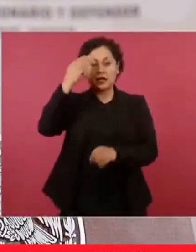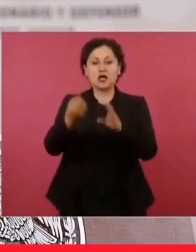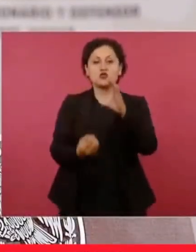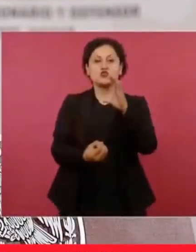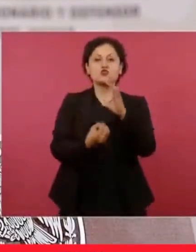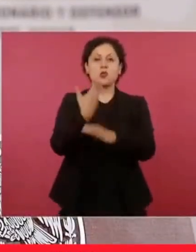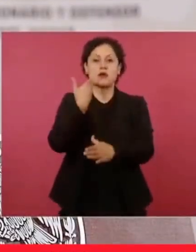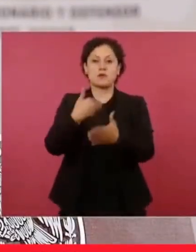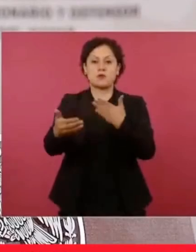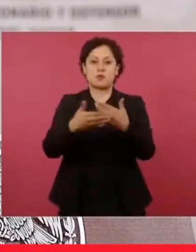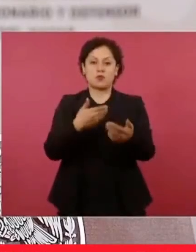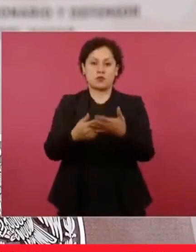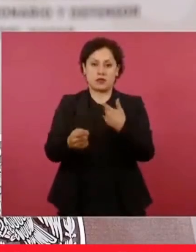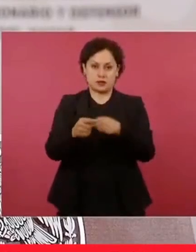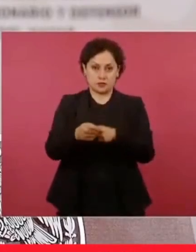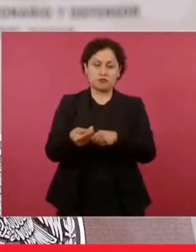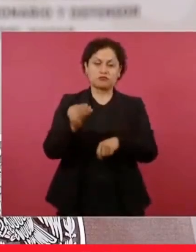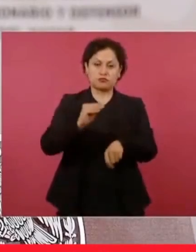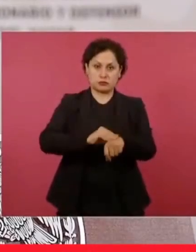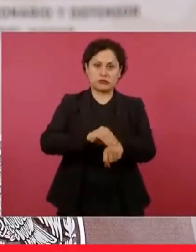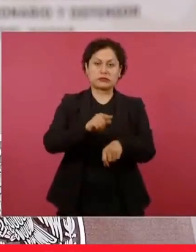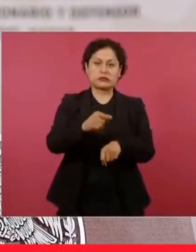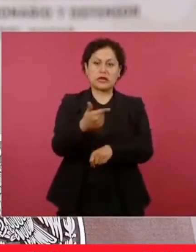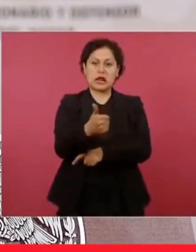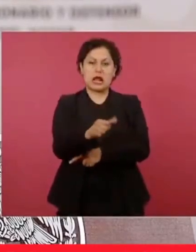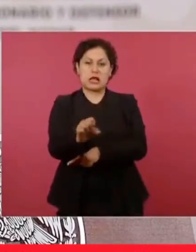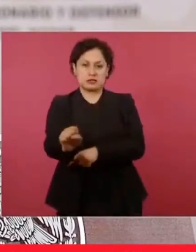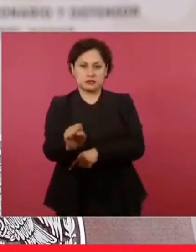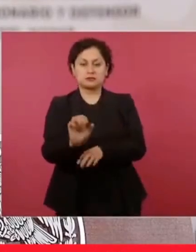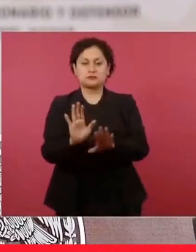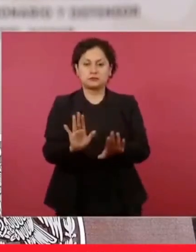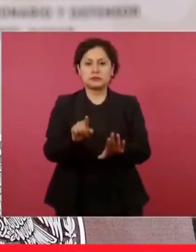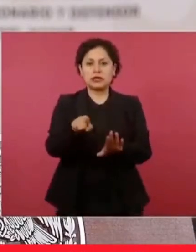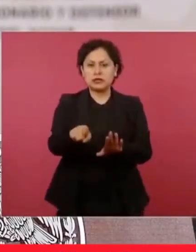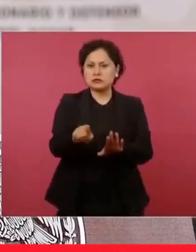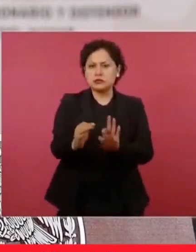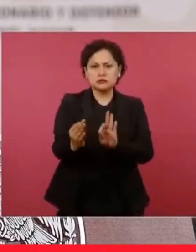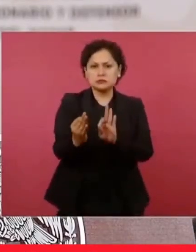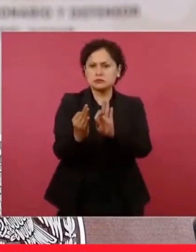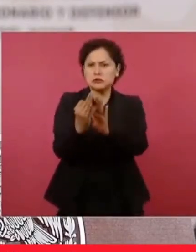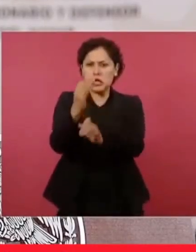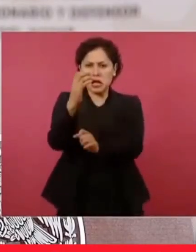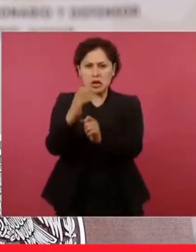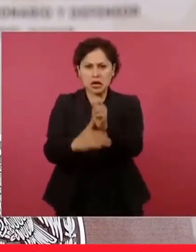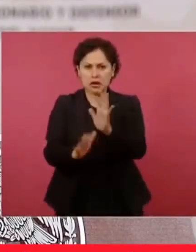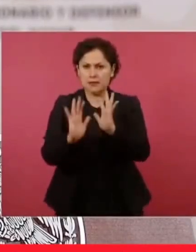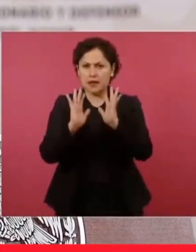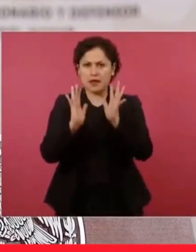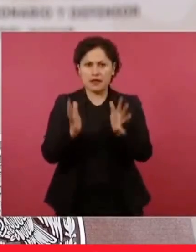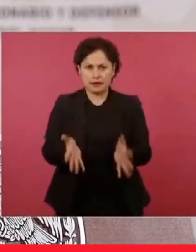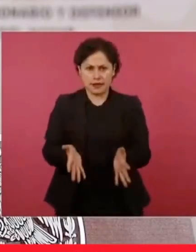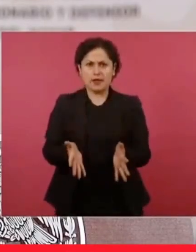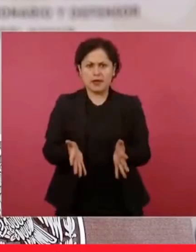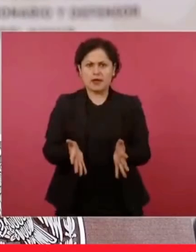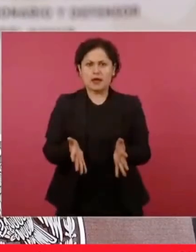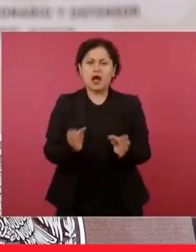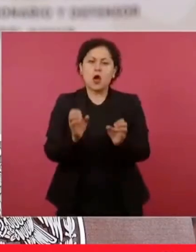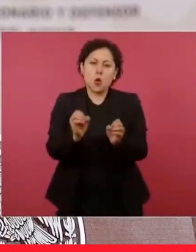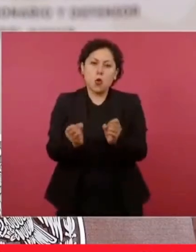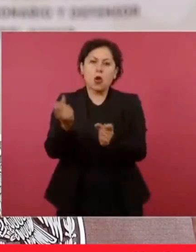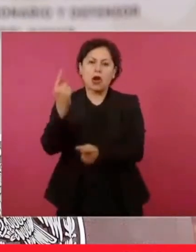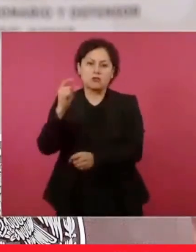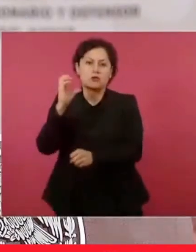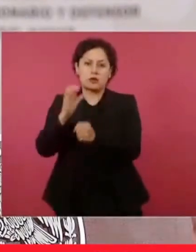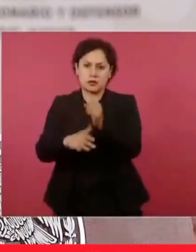gas. Gran parte de ellas ya está en su fase final, ya están ya están culminados, como es el caso